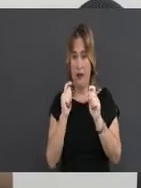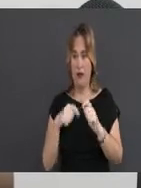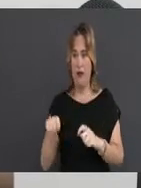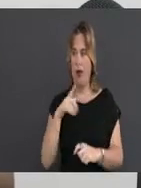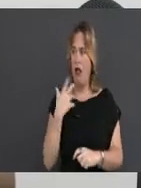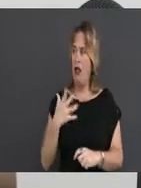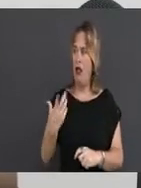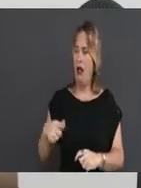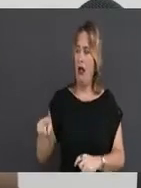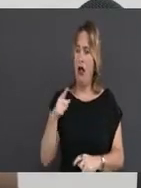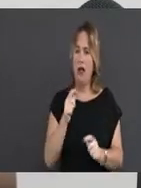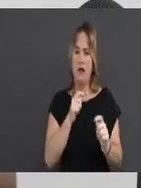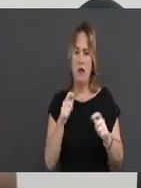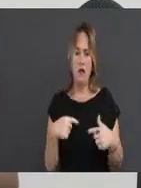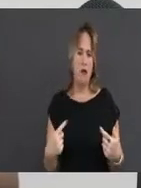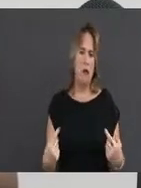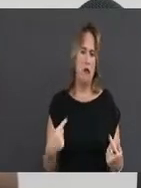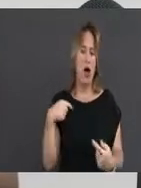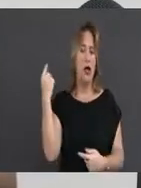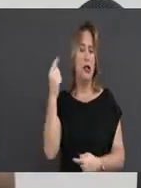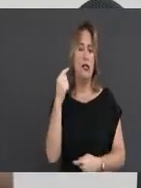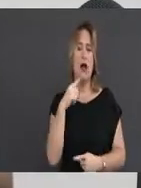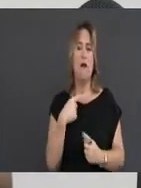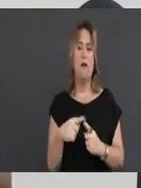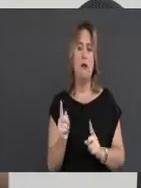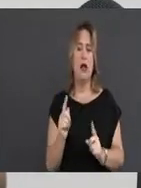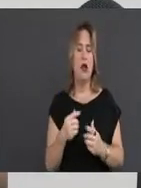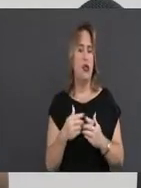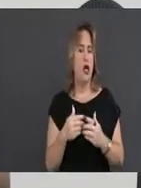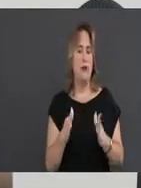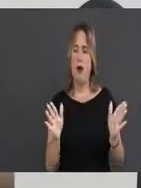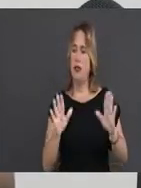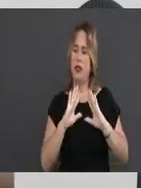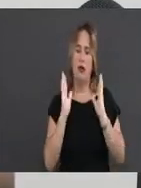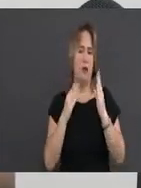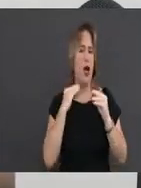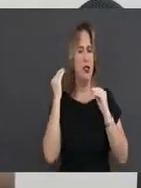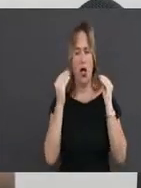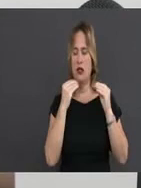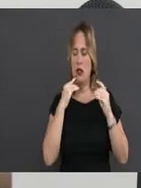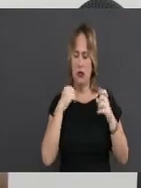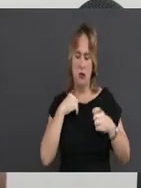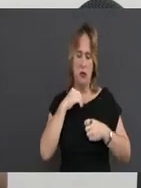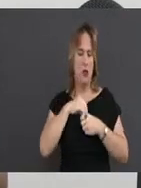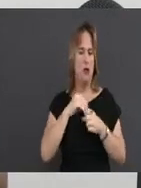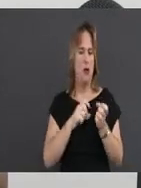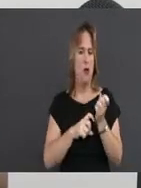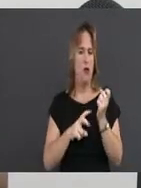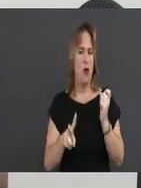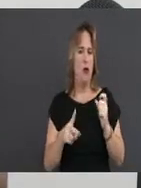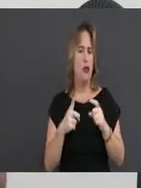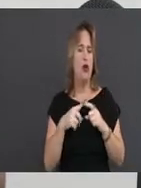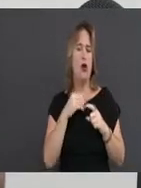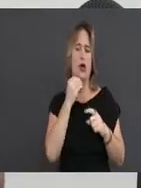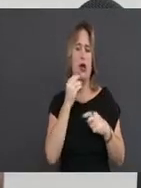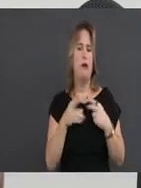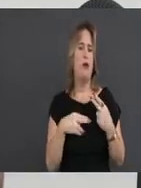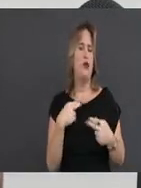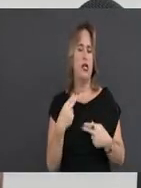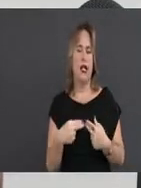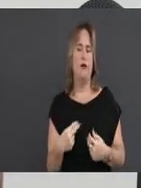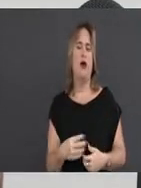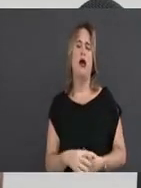población. Se eliminó a nivel nacional, pero estamos totalmente abiertos para el análisis en el territorio de lo que